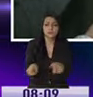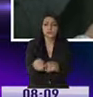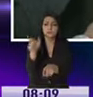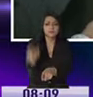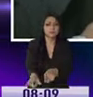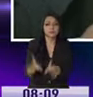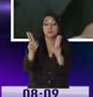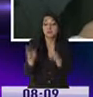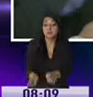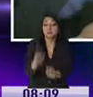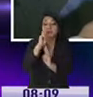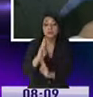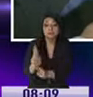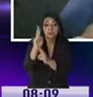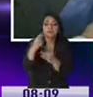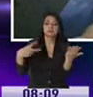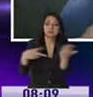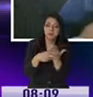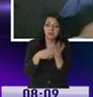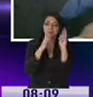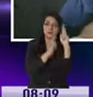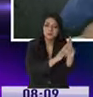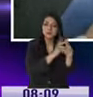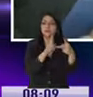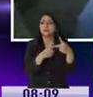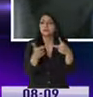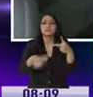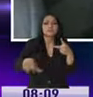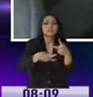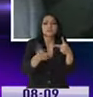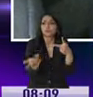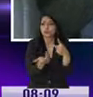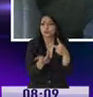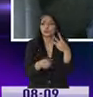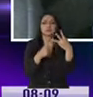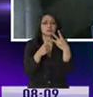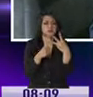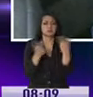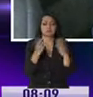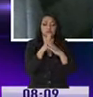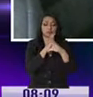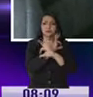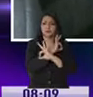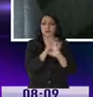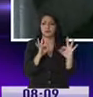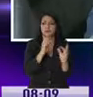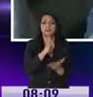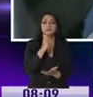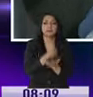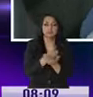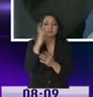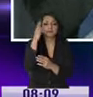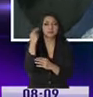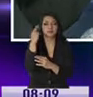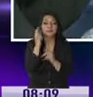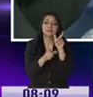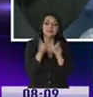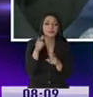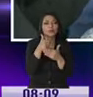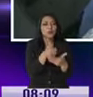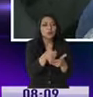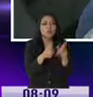eso. Paradas donde tienen que ubicarse. Unidades limpias. Es cierto también que los ciudadanos no colaboran y les